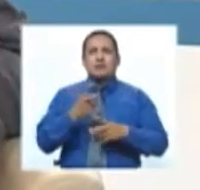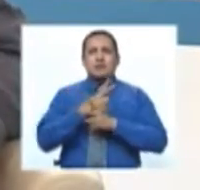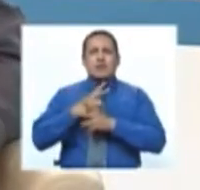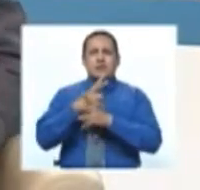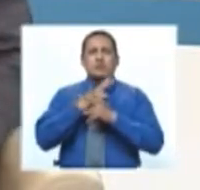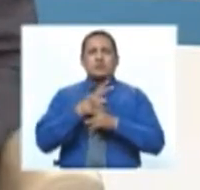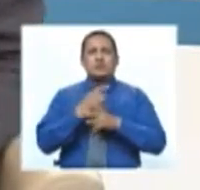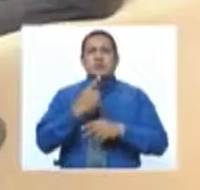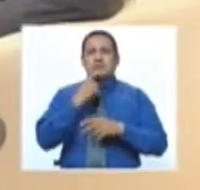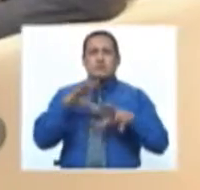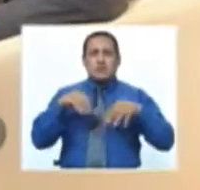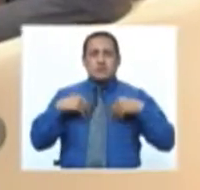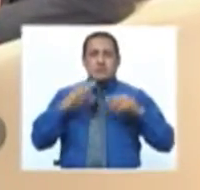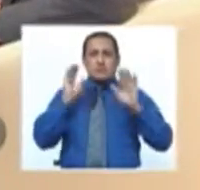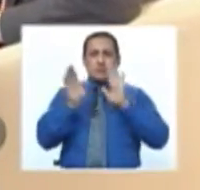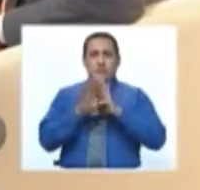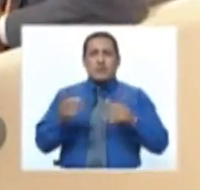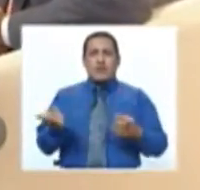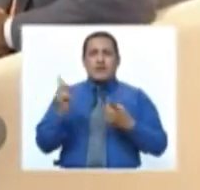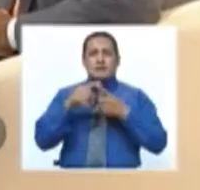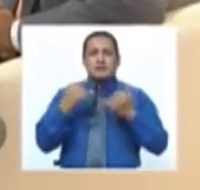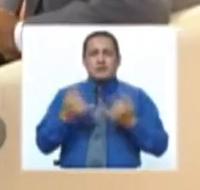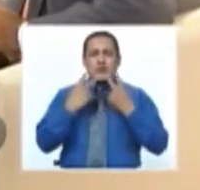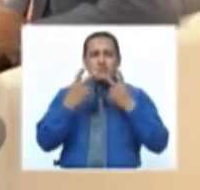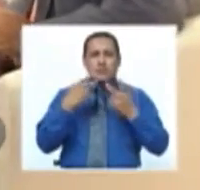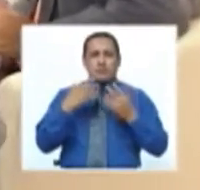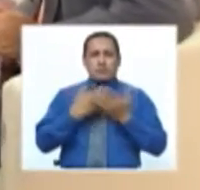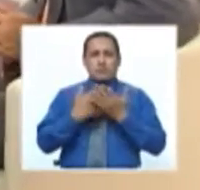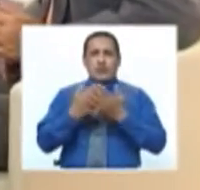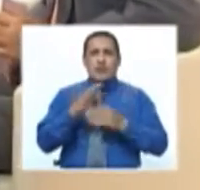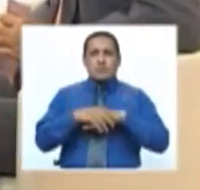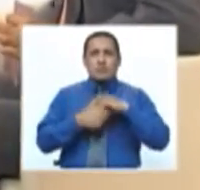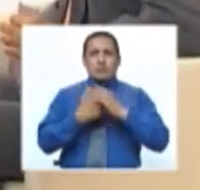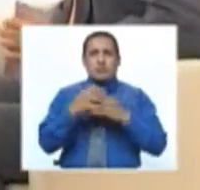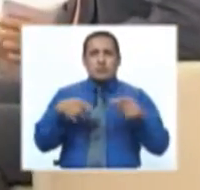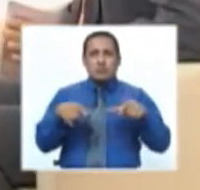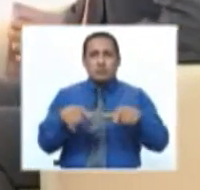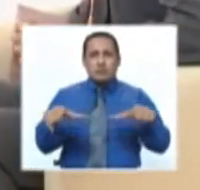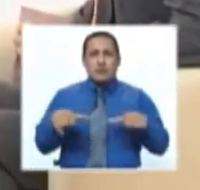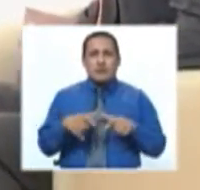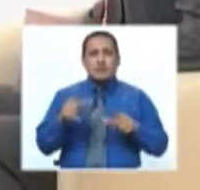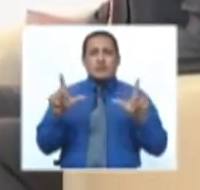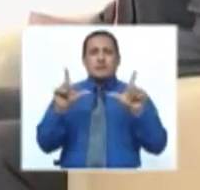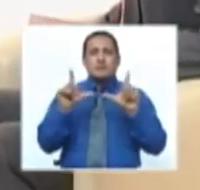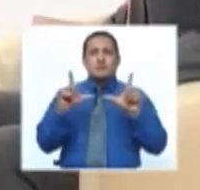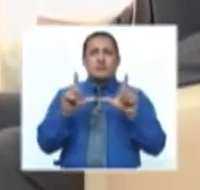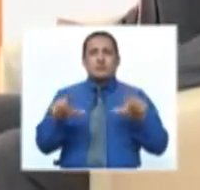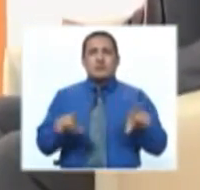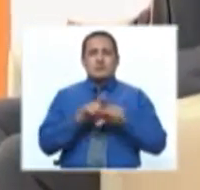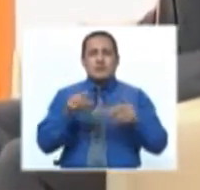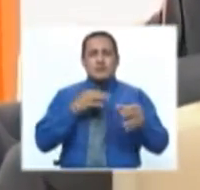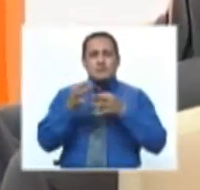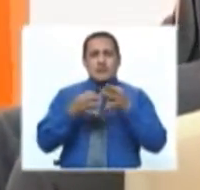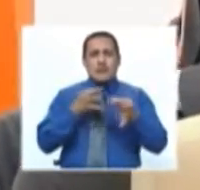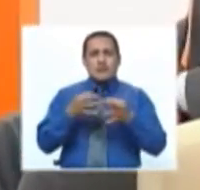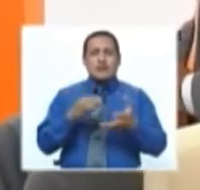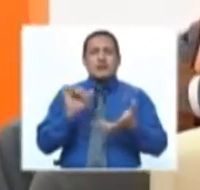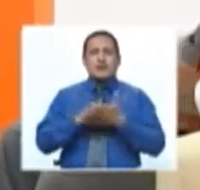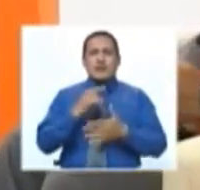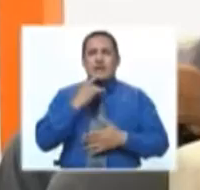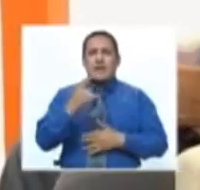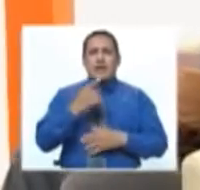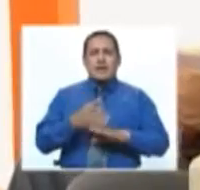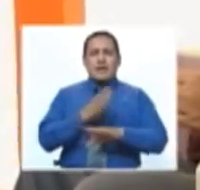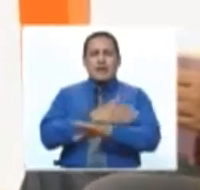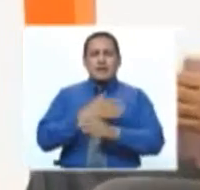mantenimiento? Si me lo permite, de pronto sería conveniente, aprovechando esta tribuna televisiva, poder expresar que hay